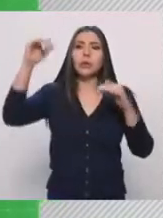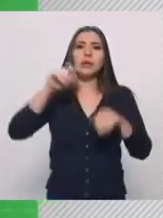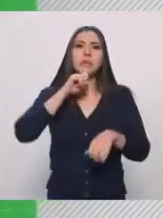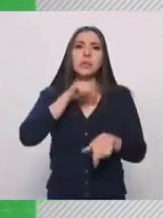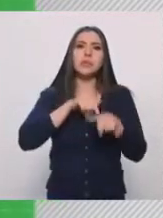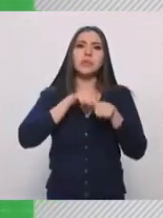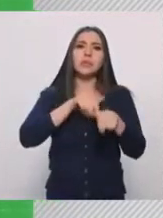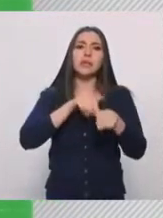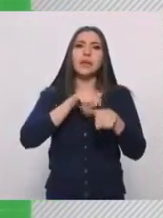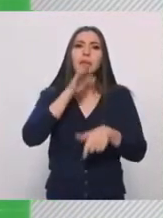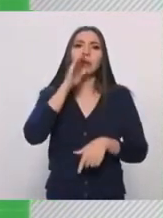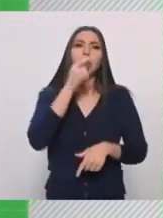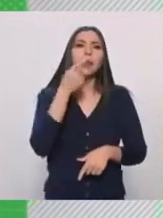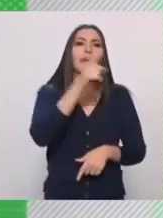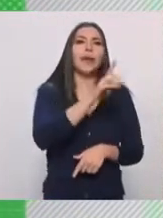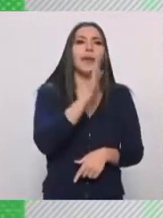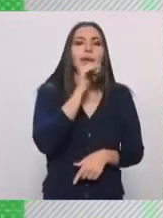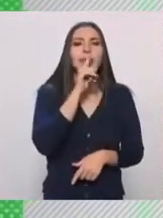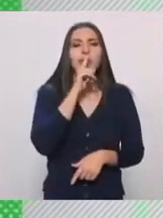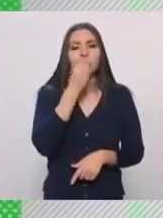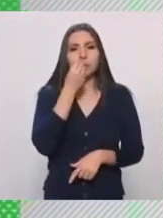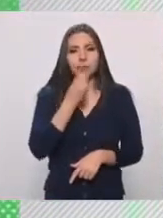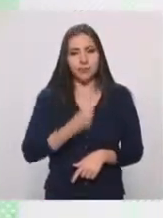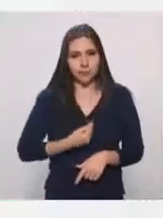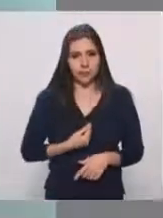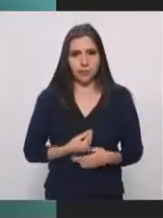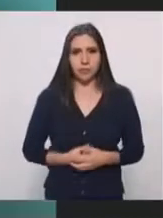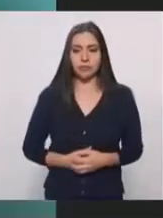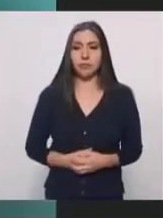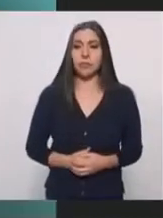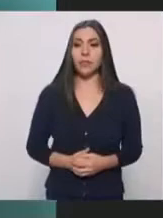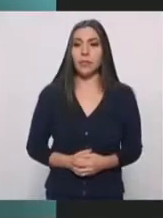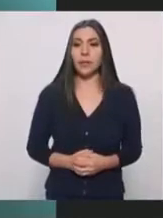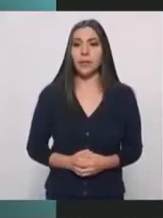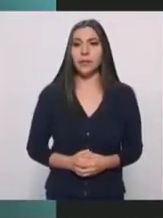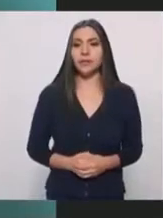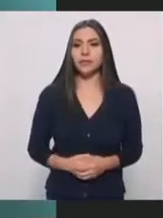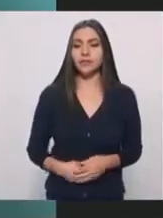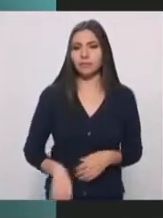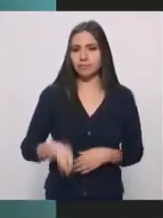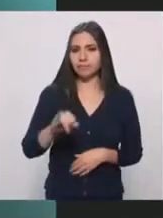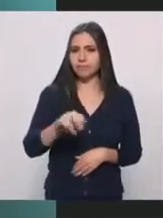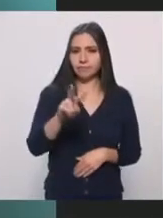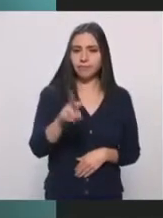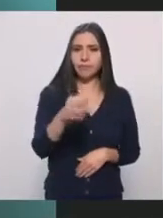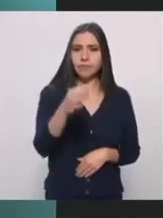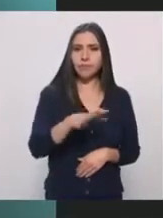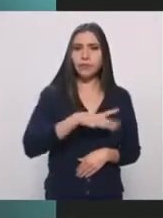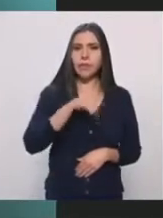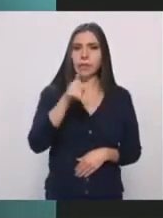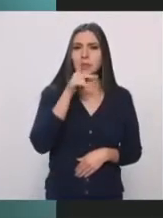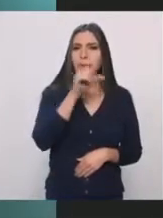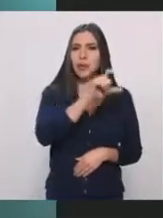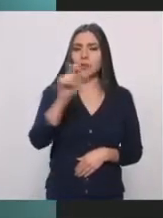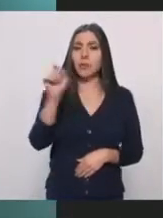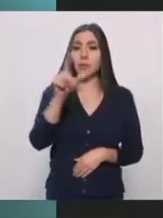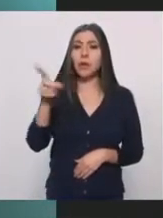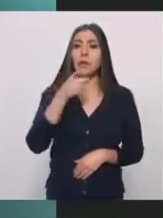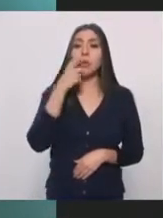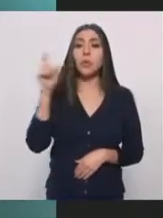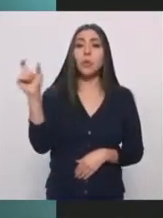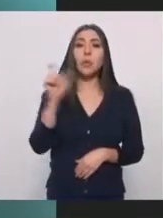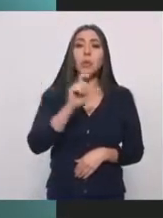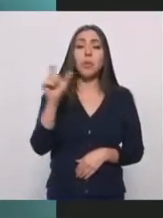Por ejemplo, hay una frase muy famosa que se dice, ¿no? Los que fracasan